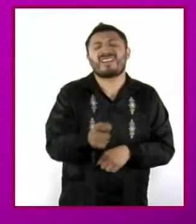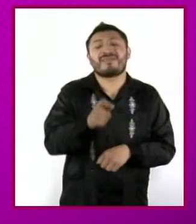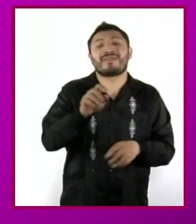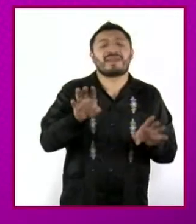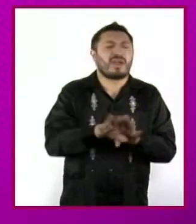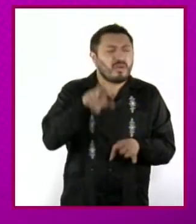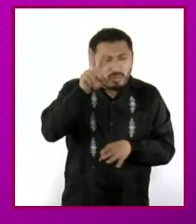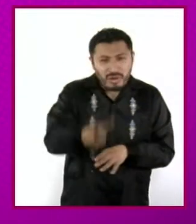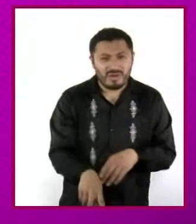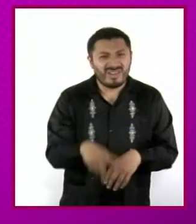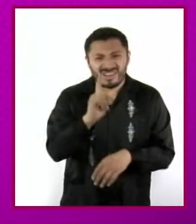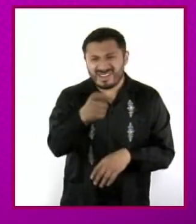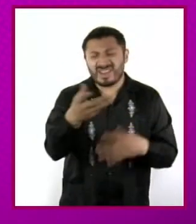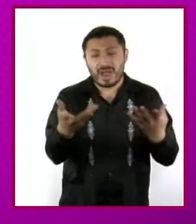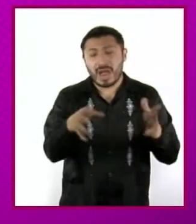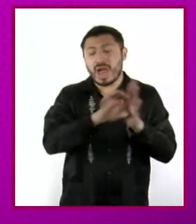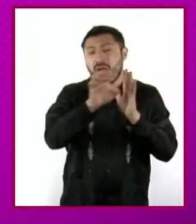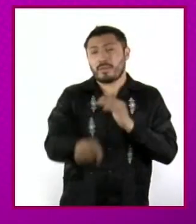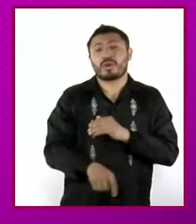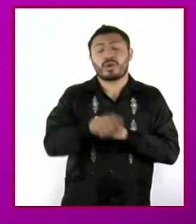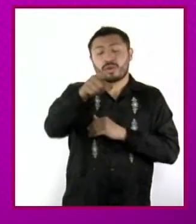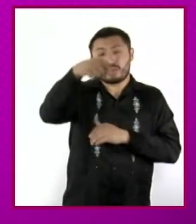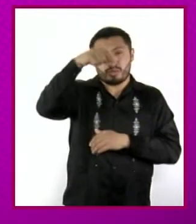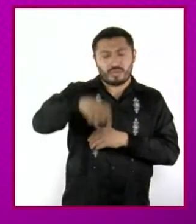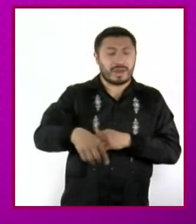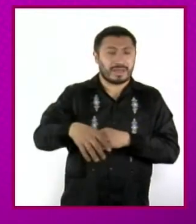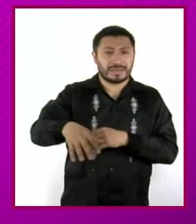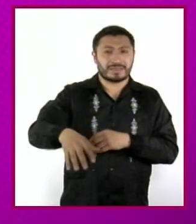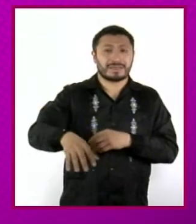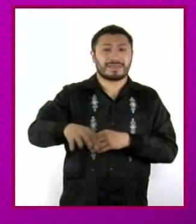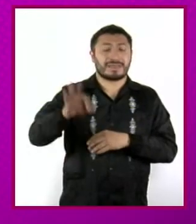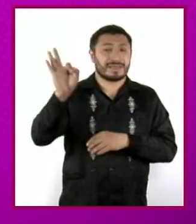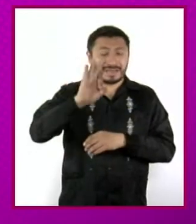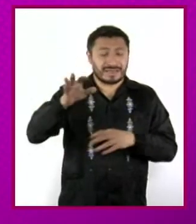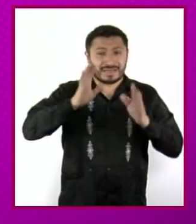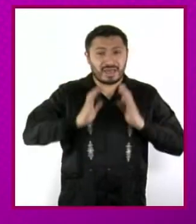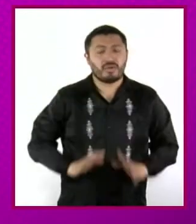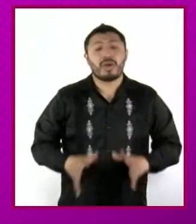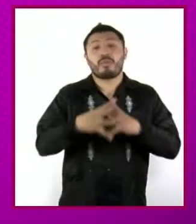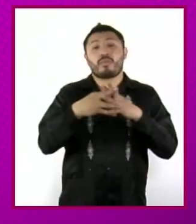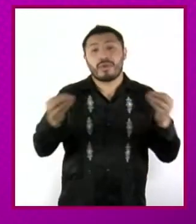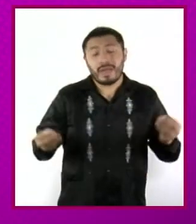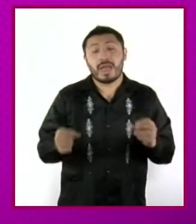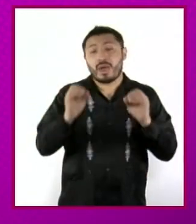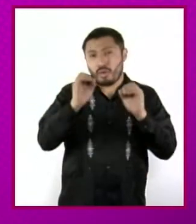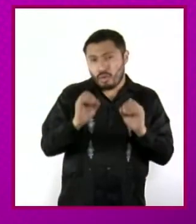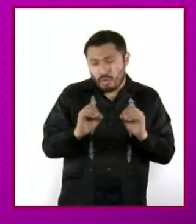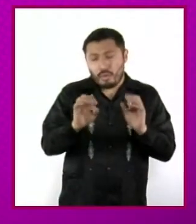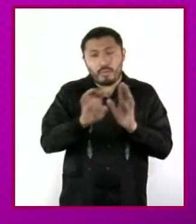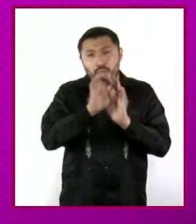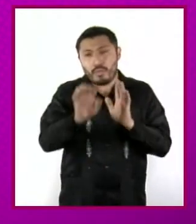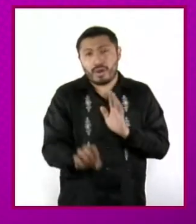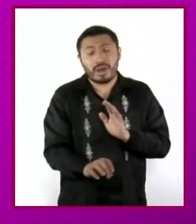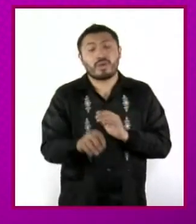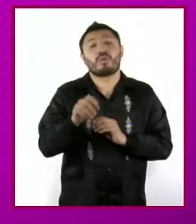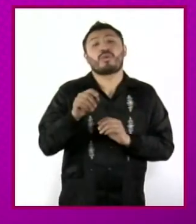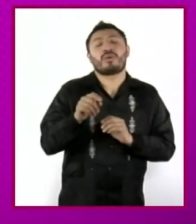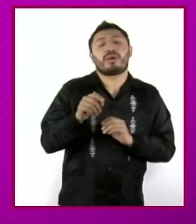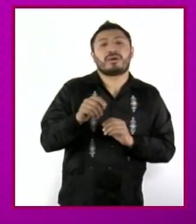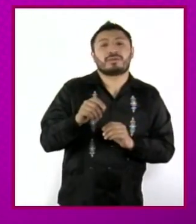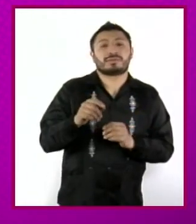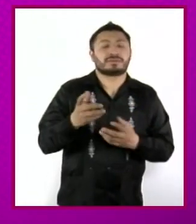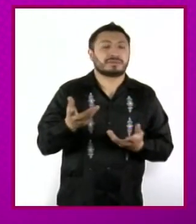a cuando uno desaparece de este plano físico, cuando uno acaece, cuando